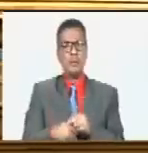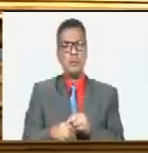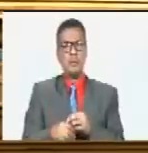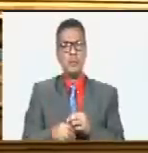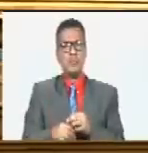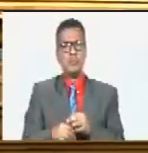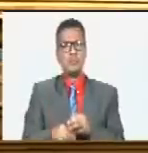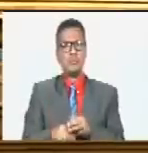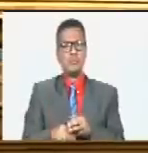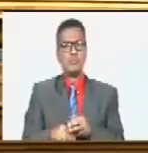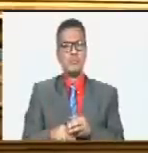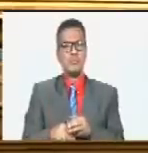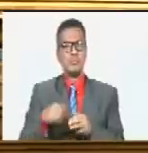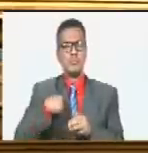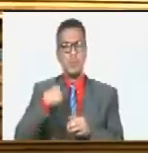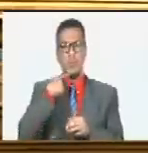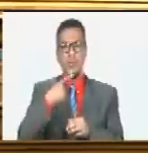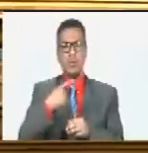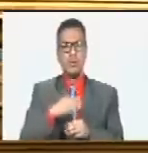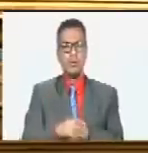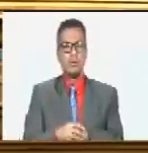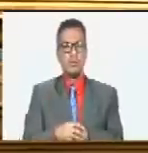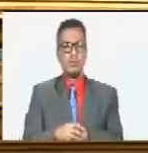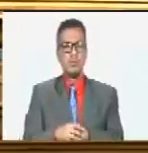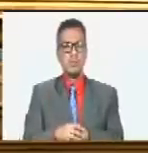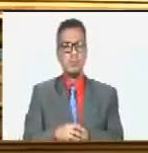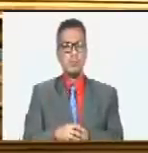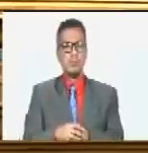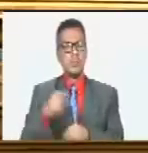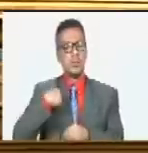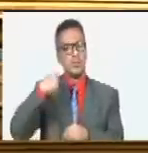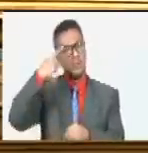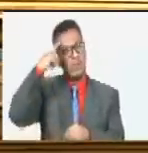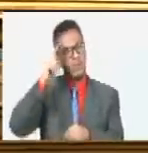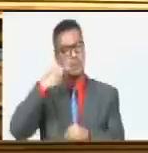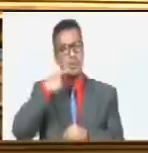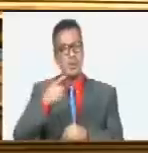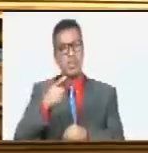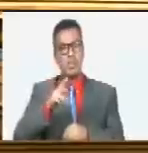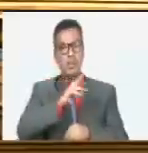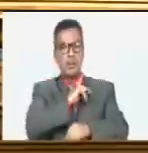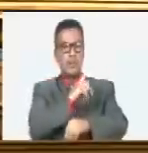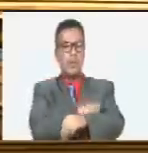Yo opino, no sé qué dirá el poder electoral,